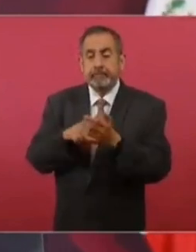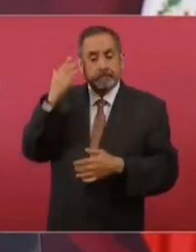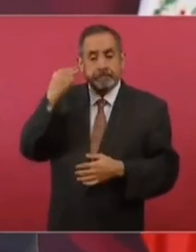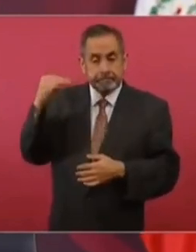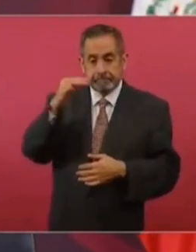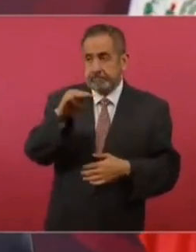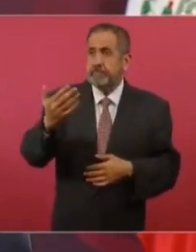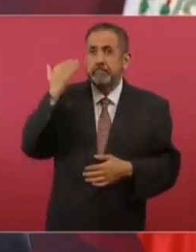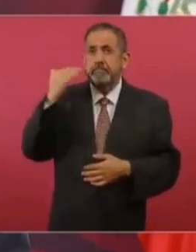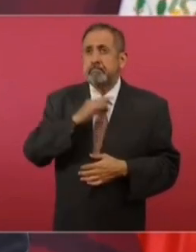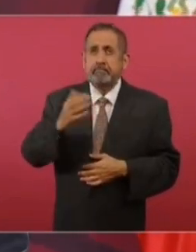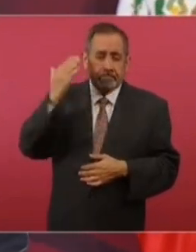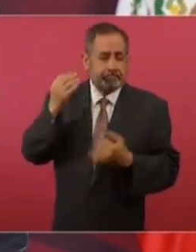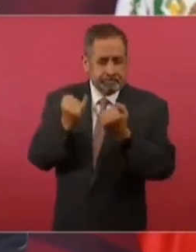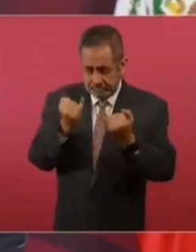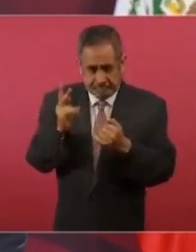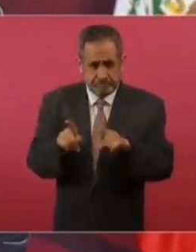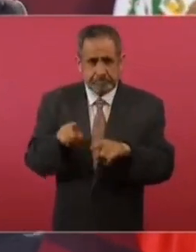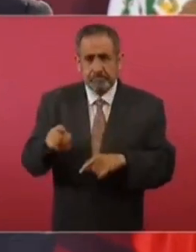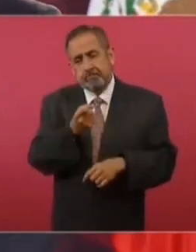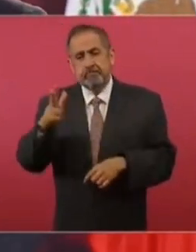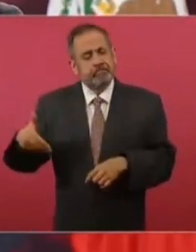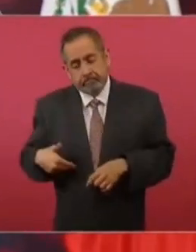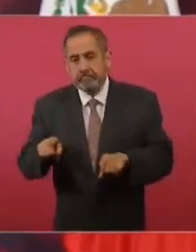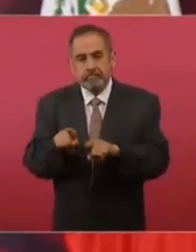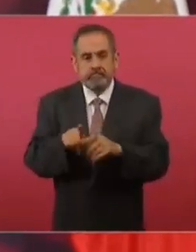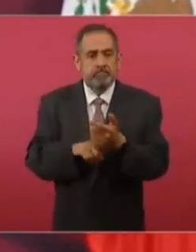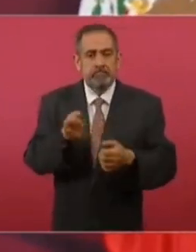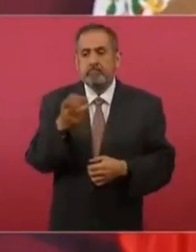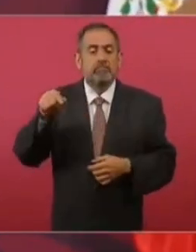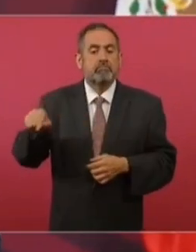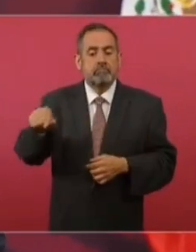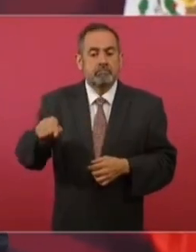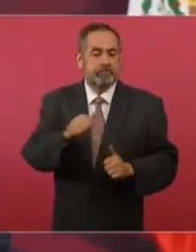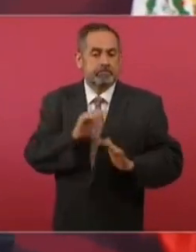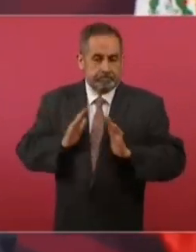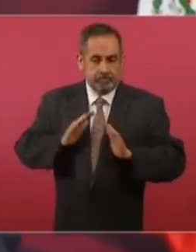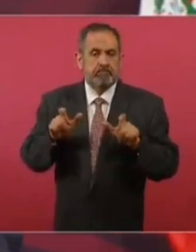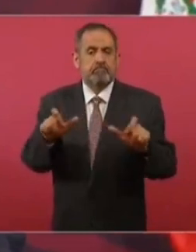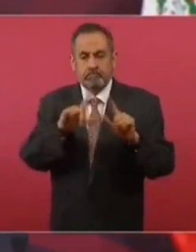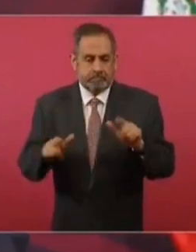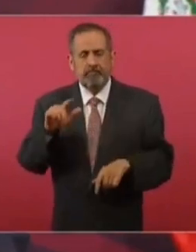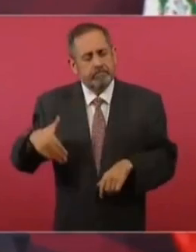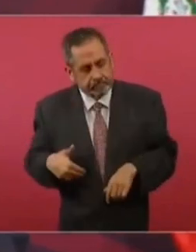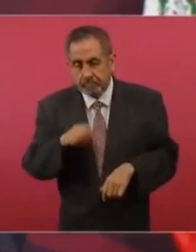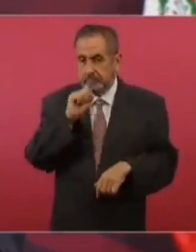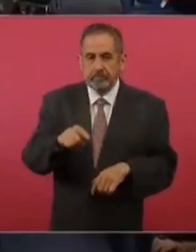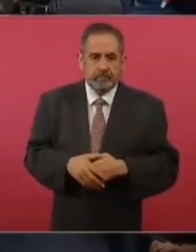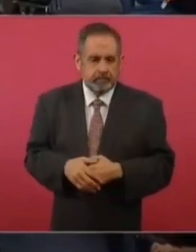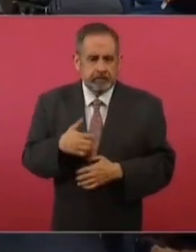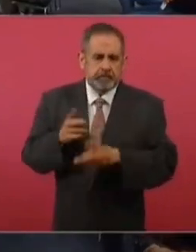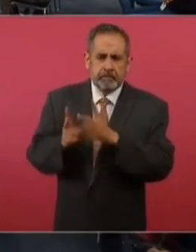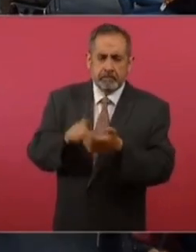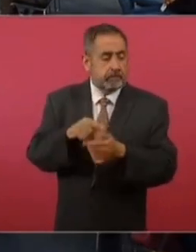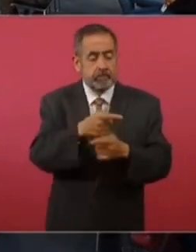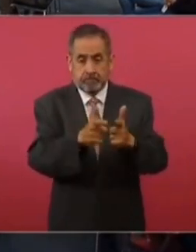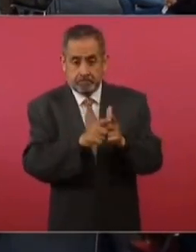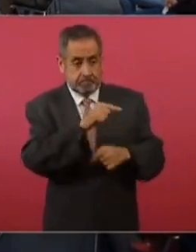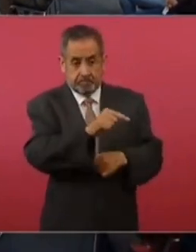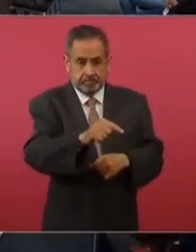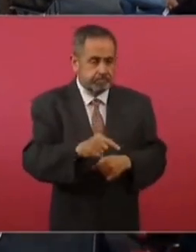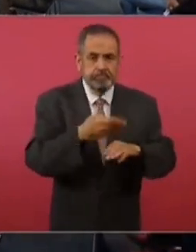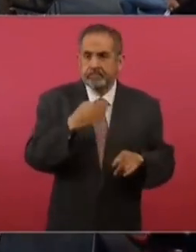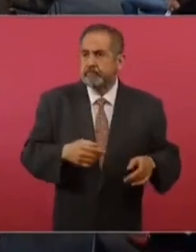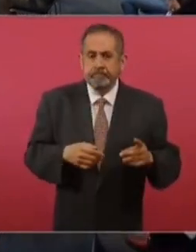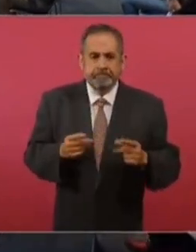Michoacán hace unos días. Resultaron heridos también elementos del Ejército y de la Guardia Nacional. Hablaba yo de que estos grupos están